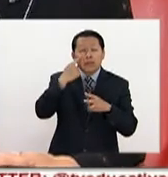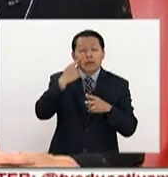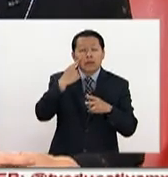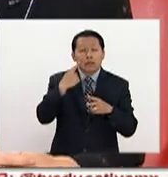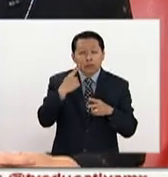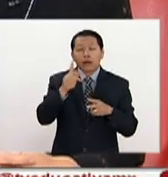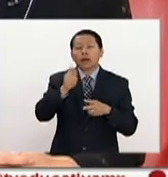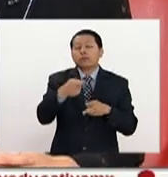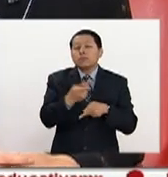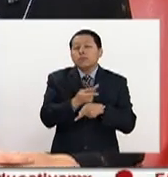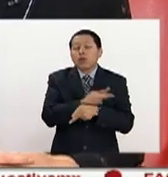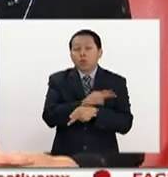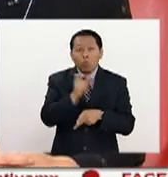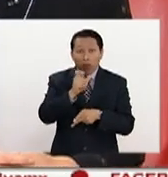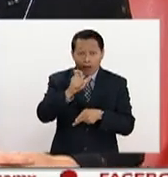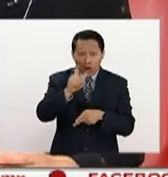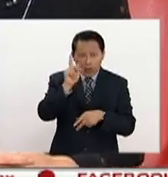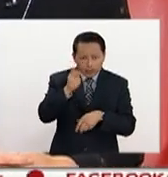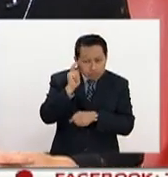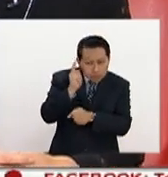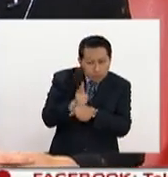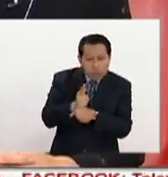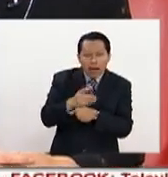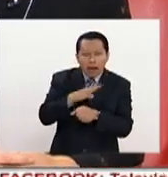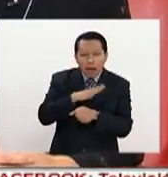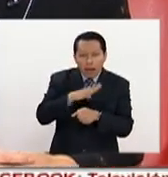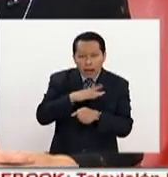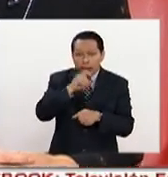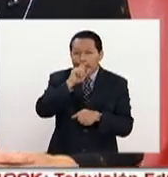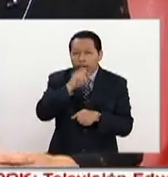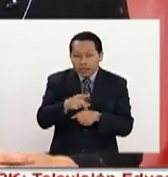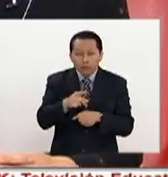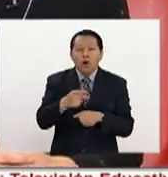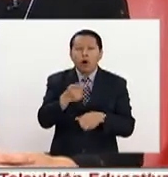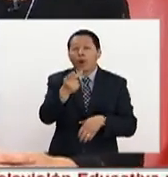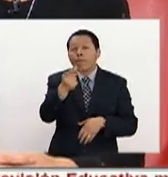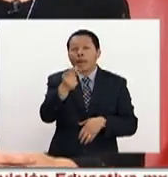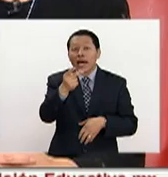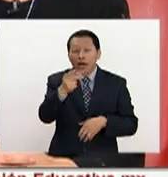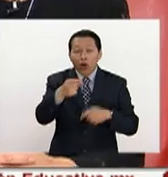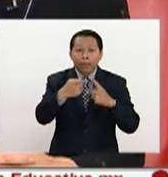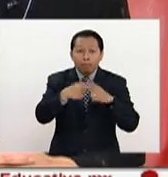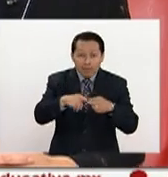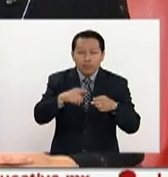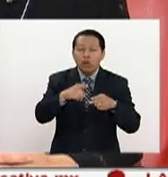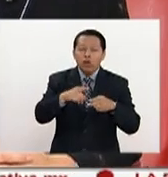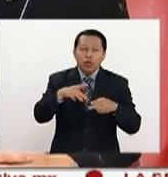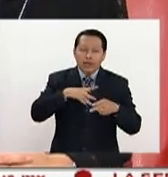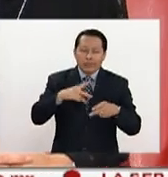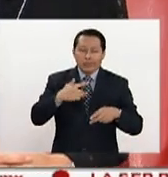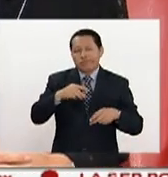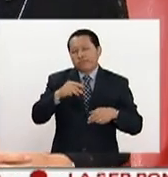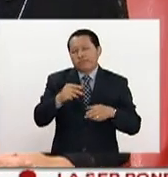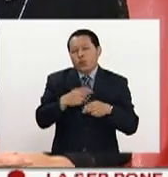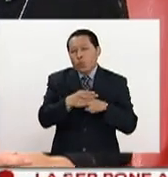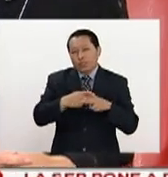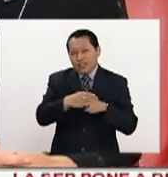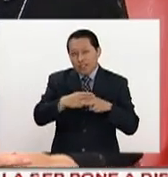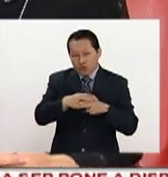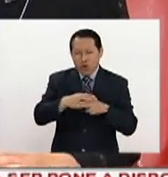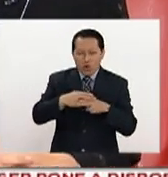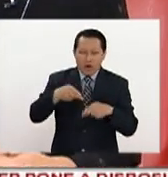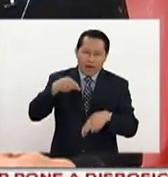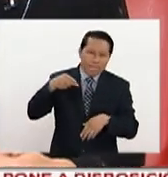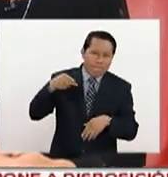esto culminó cuando me di cuenta que mutilaba a nuestro perro y lo acabó matando. Me decía, yo no puedo